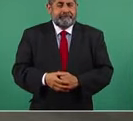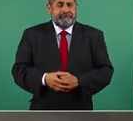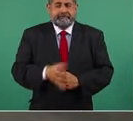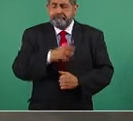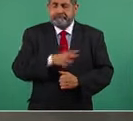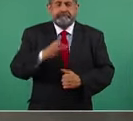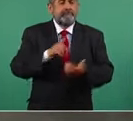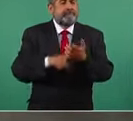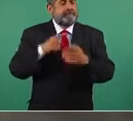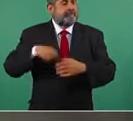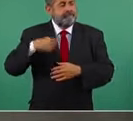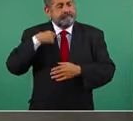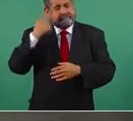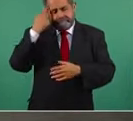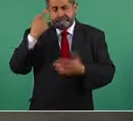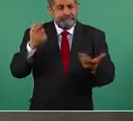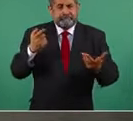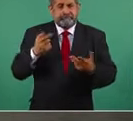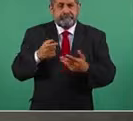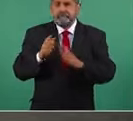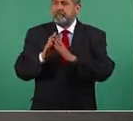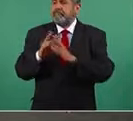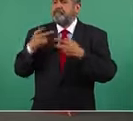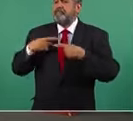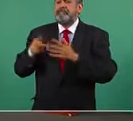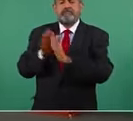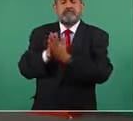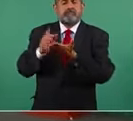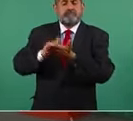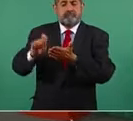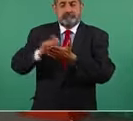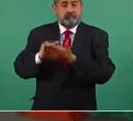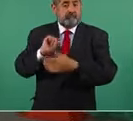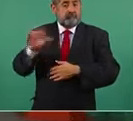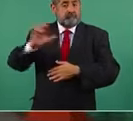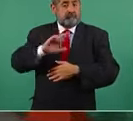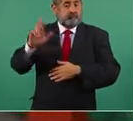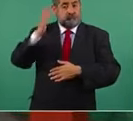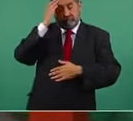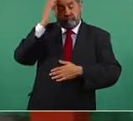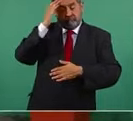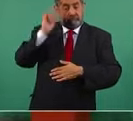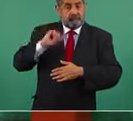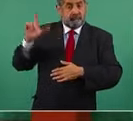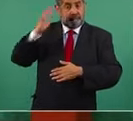Estamos hablando de escritores famosos,